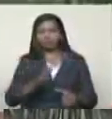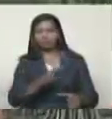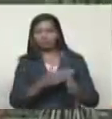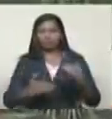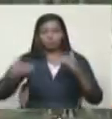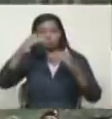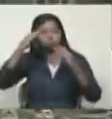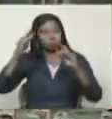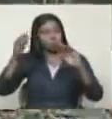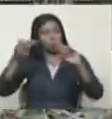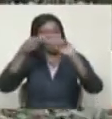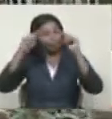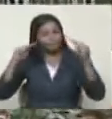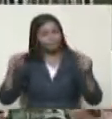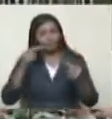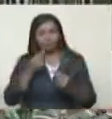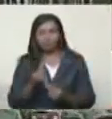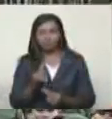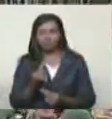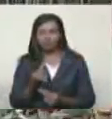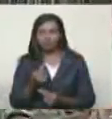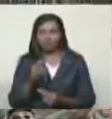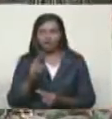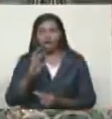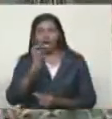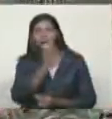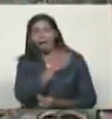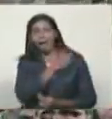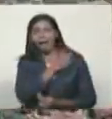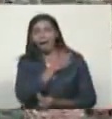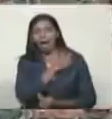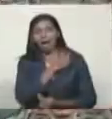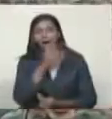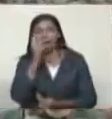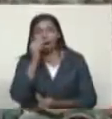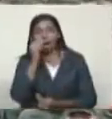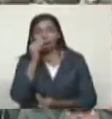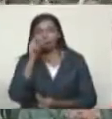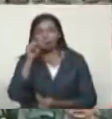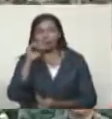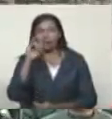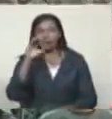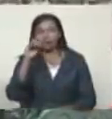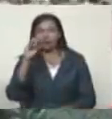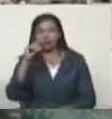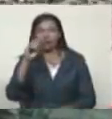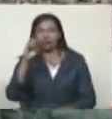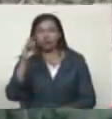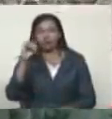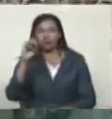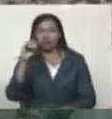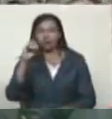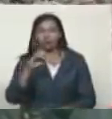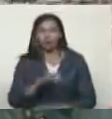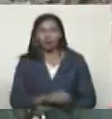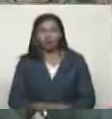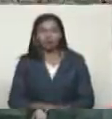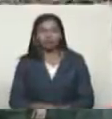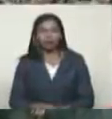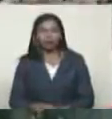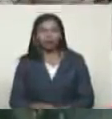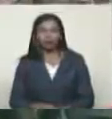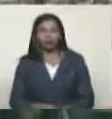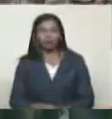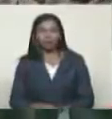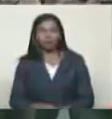máximo. Como decía el general Nicodemo Ramos, jefe de la zona de defensa integral, la SODI